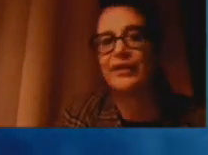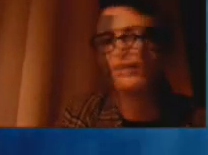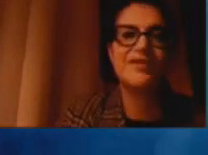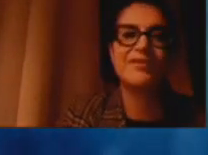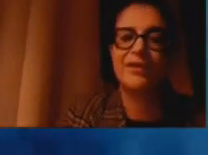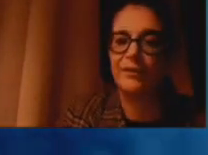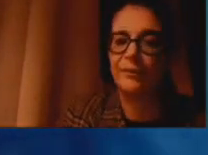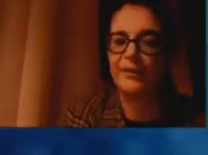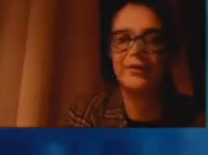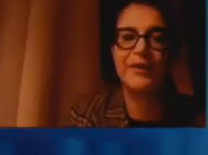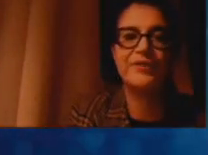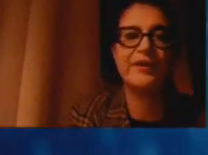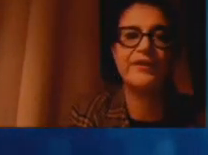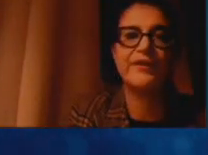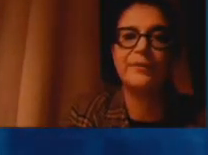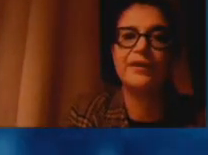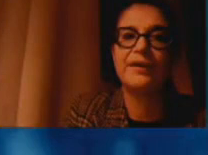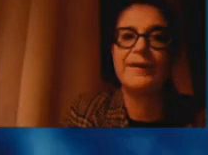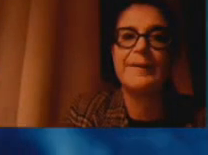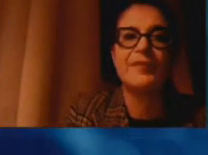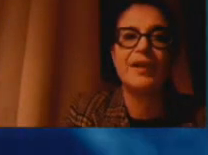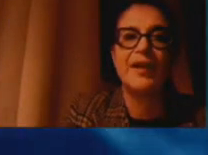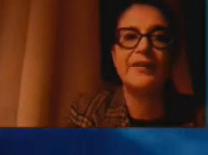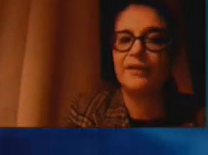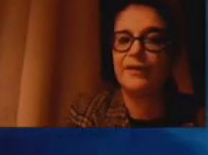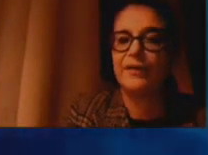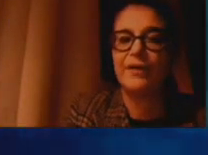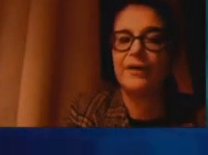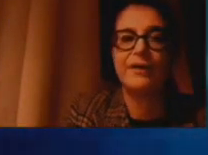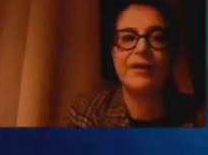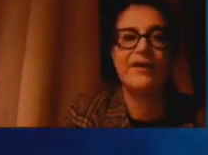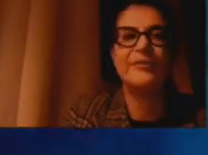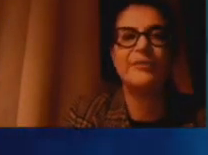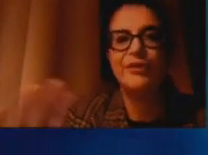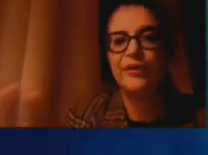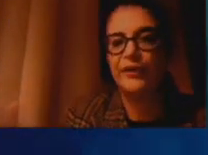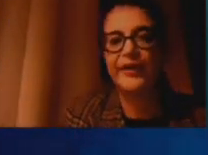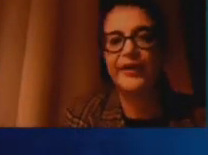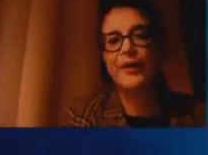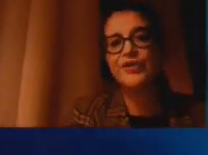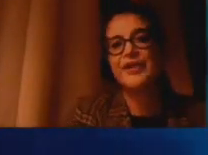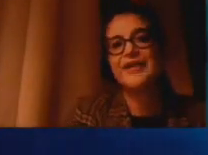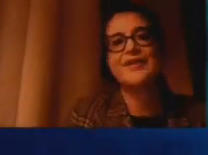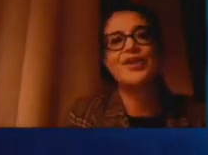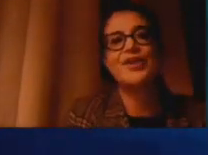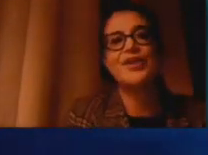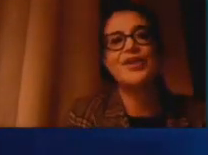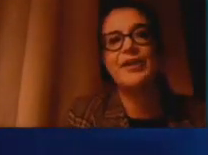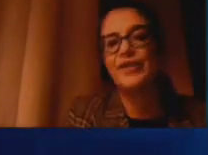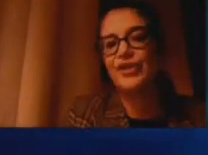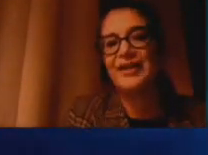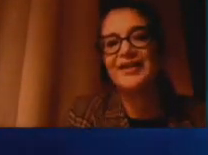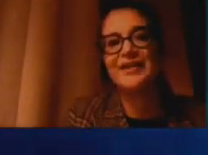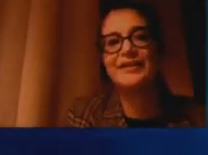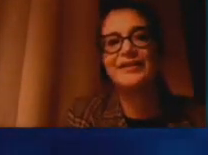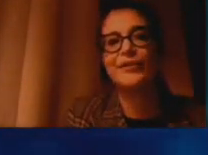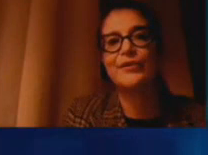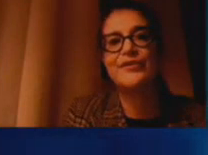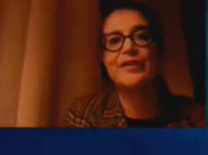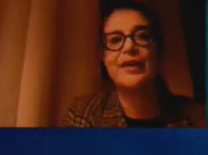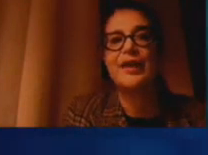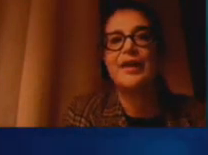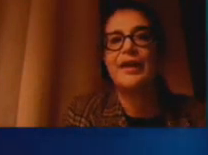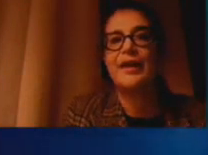así causaba interferencia. Interferencia a los servicios aéreos, que es otro. Y aquí pues he puesto